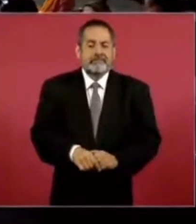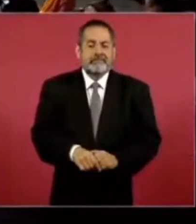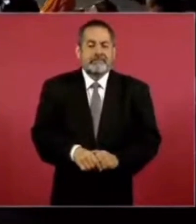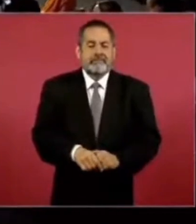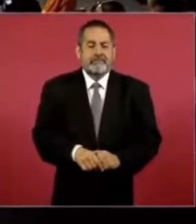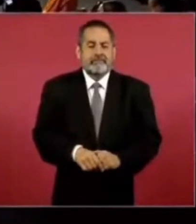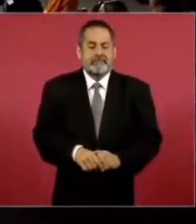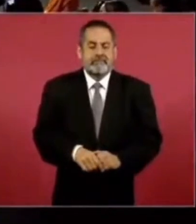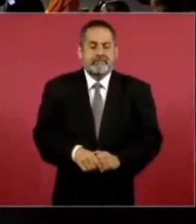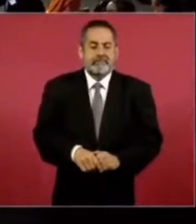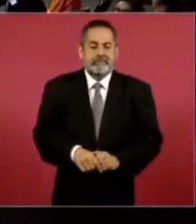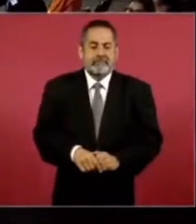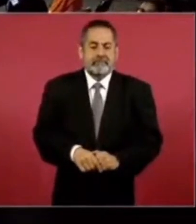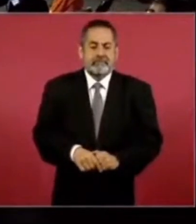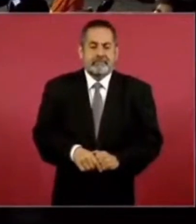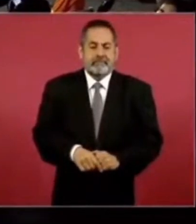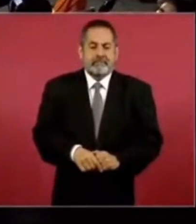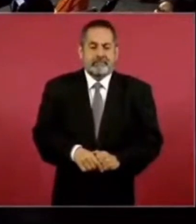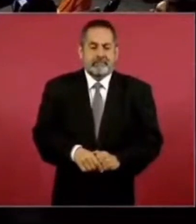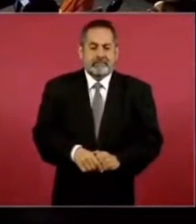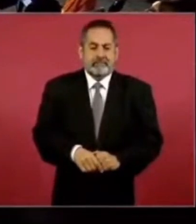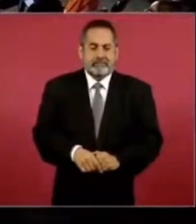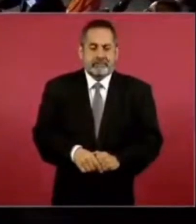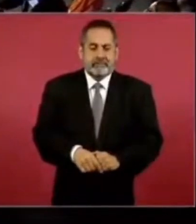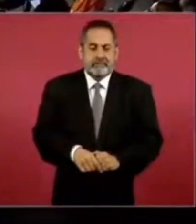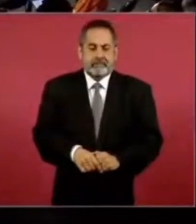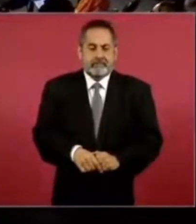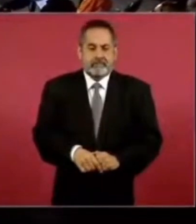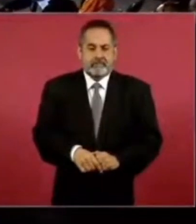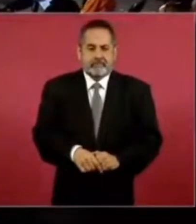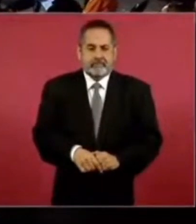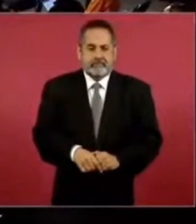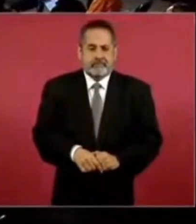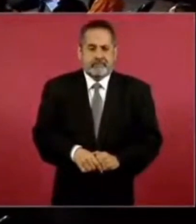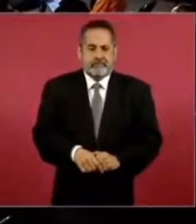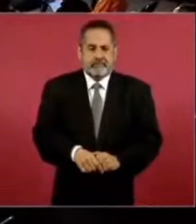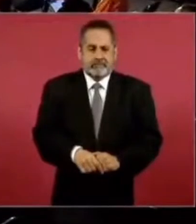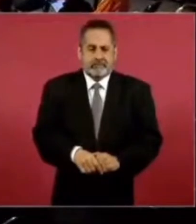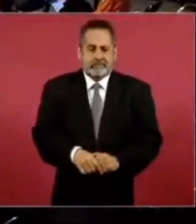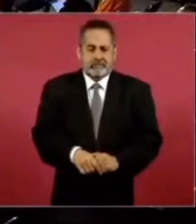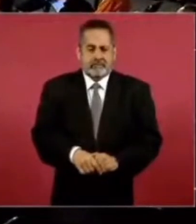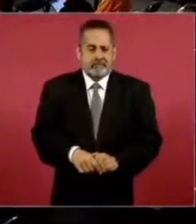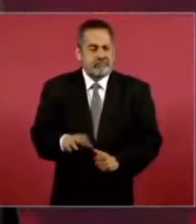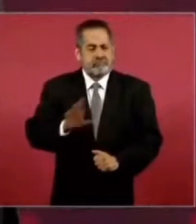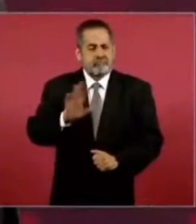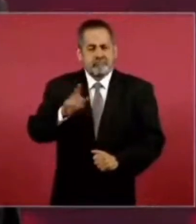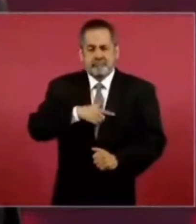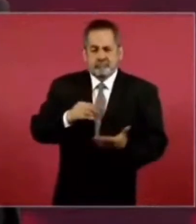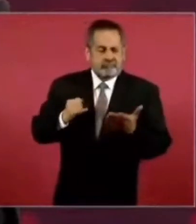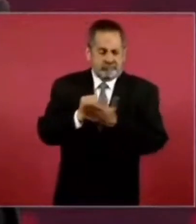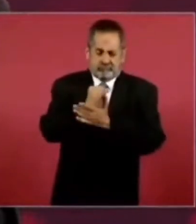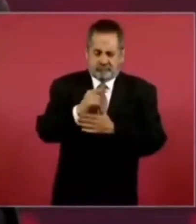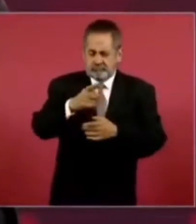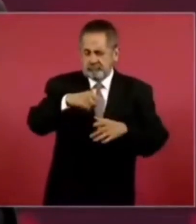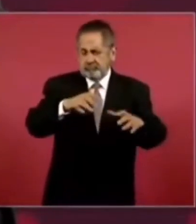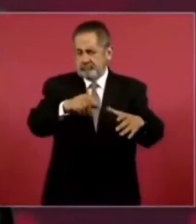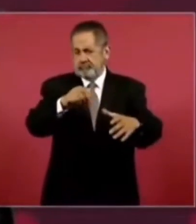sando usted quiere decidir No no quiero Que decida la cor